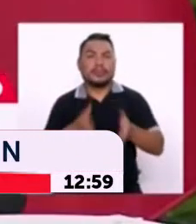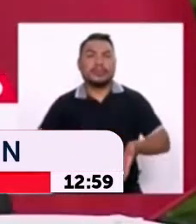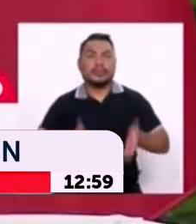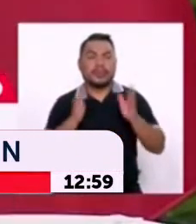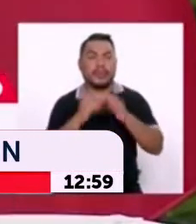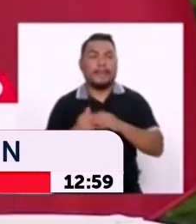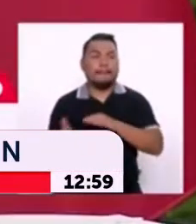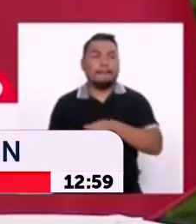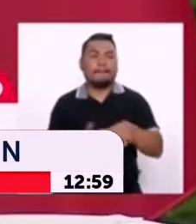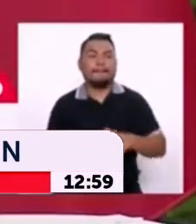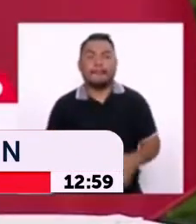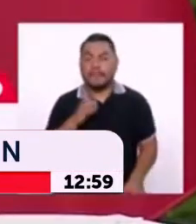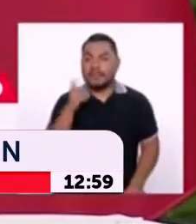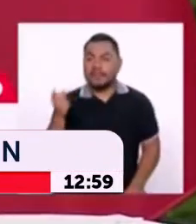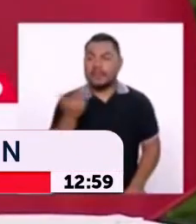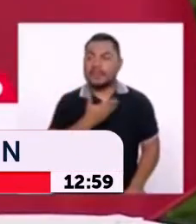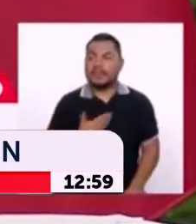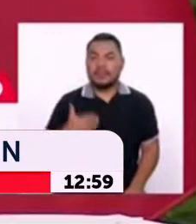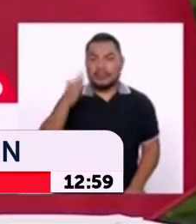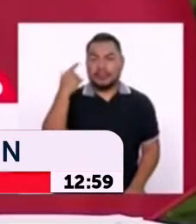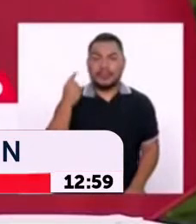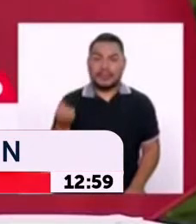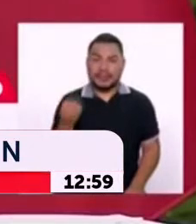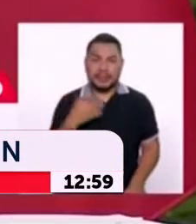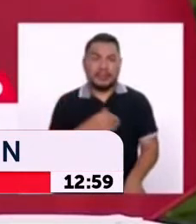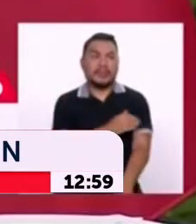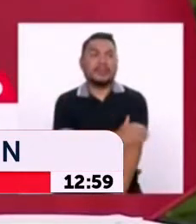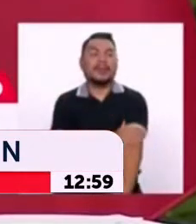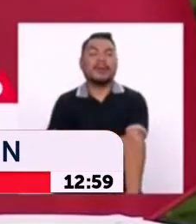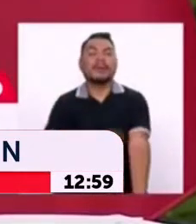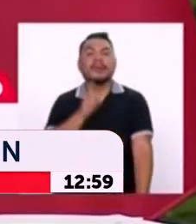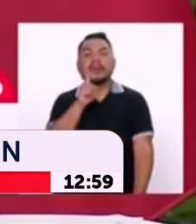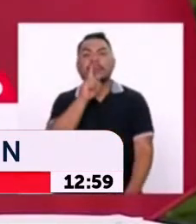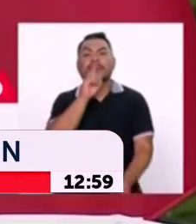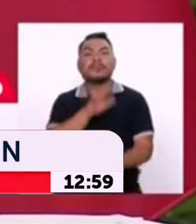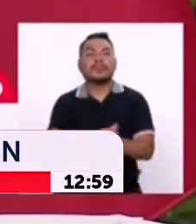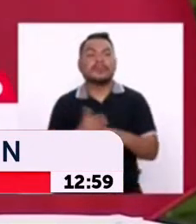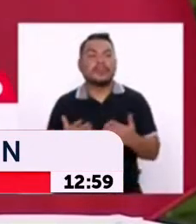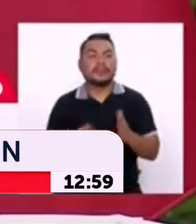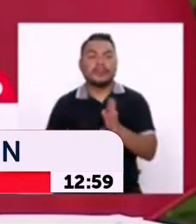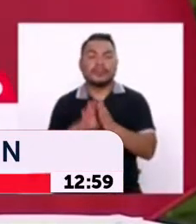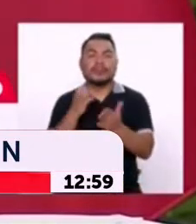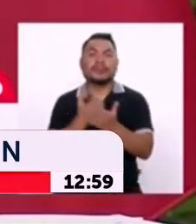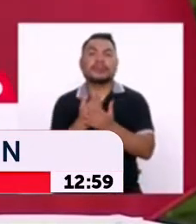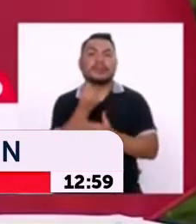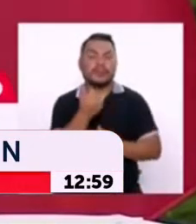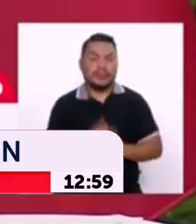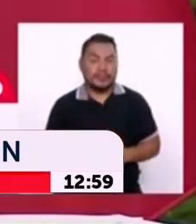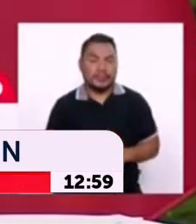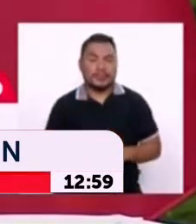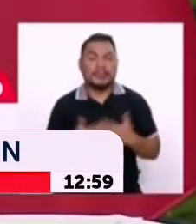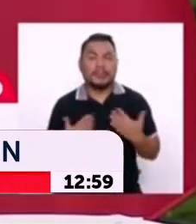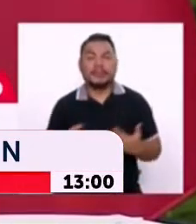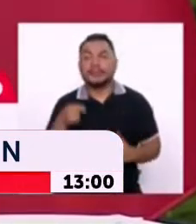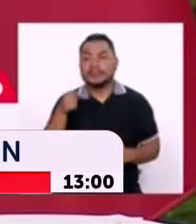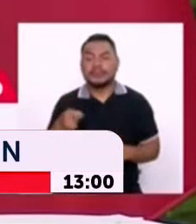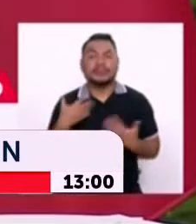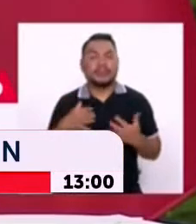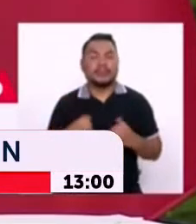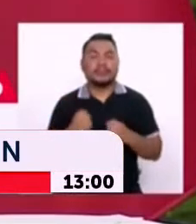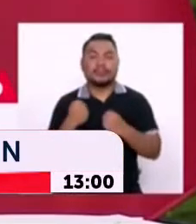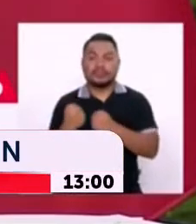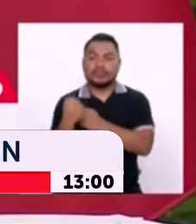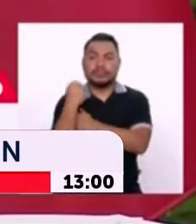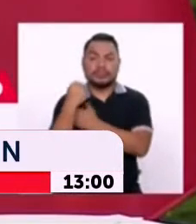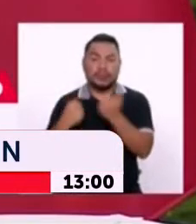horizontal. Como lo dijo la señora presidenta, uno de los compromisos ha sido la reactivación de la economía. Y